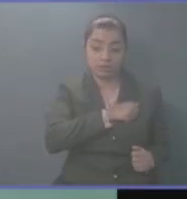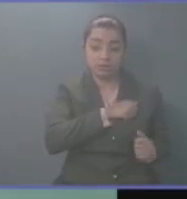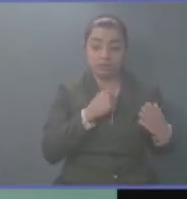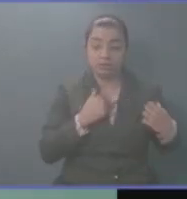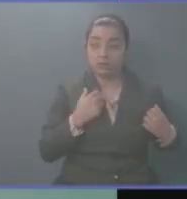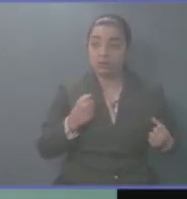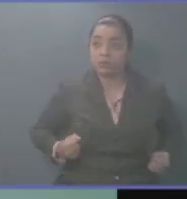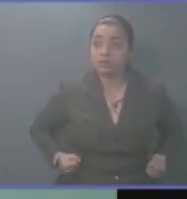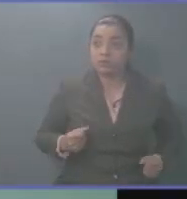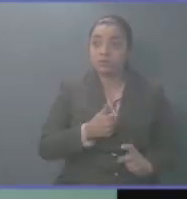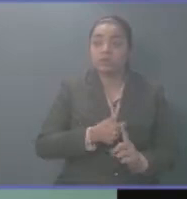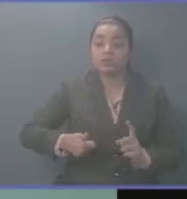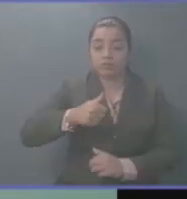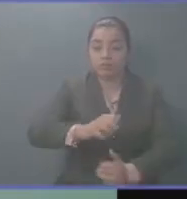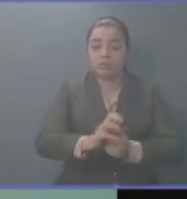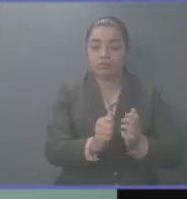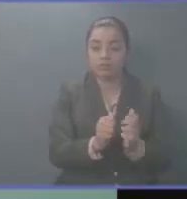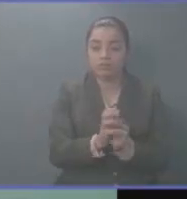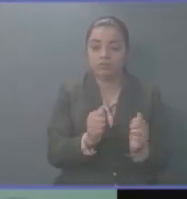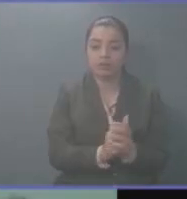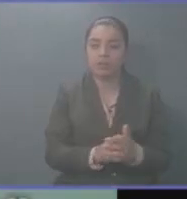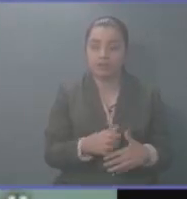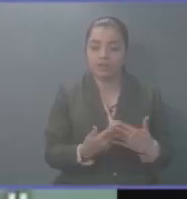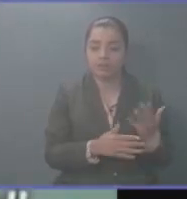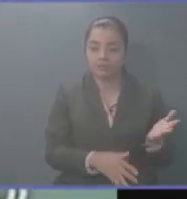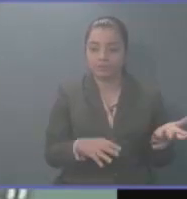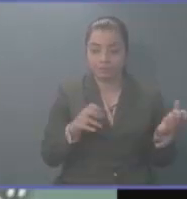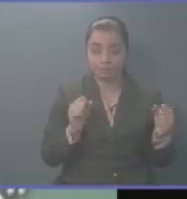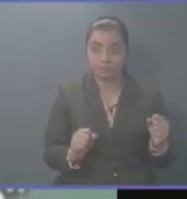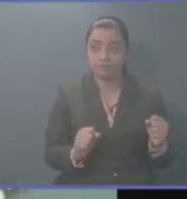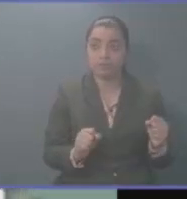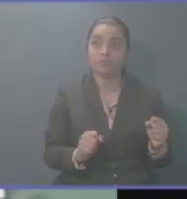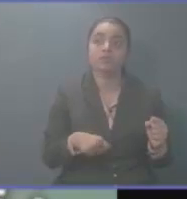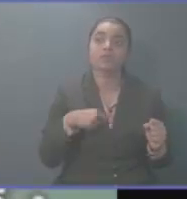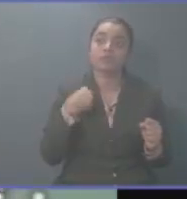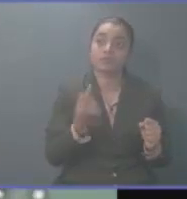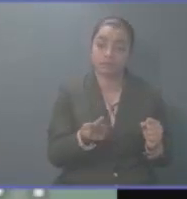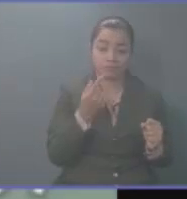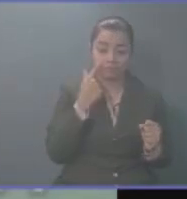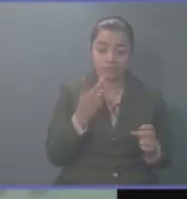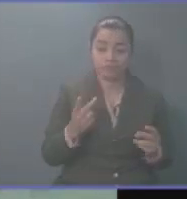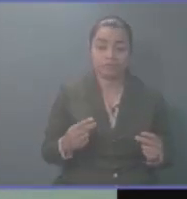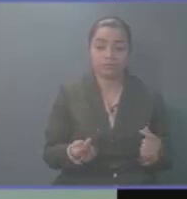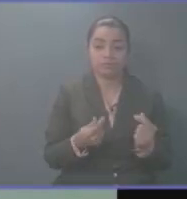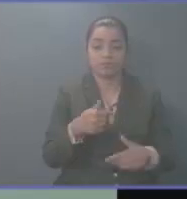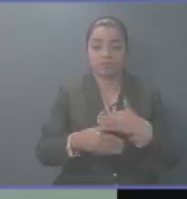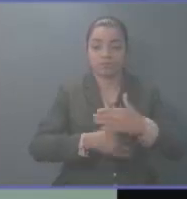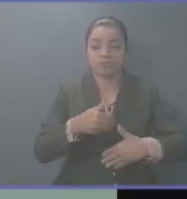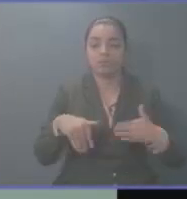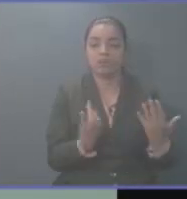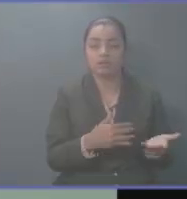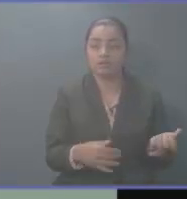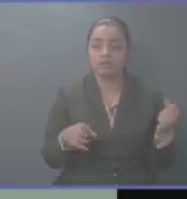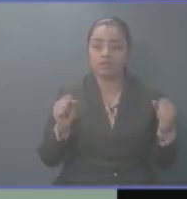propósito de corregir dichos problemas. Culpar a los predecesores es una salida fácil y mediocre. ¿Qué piensa de